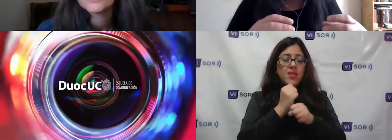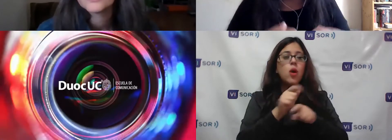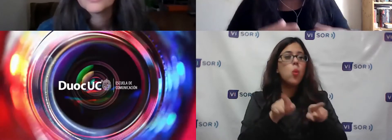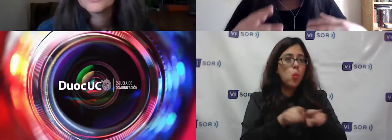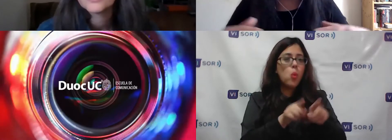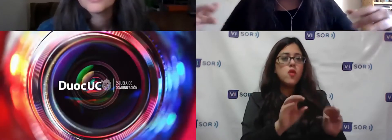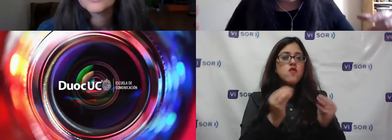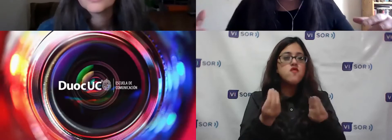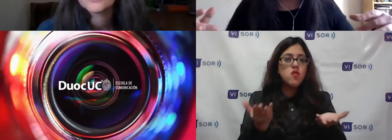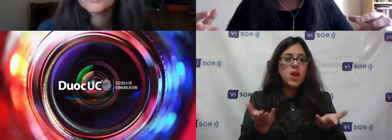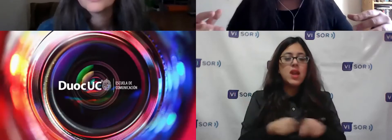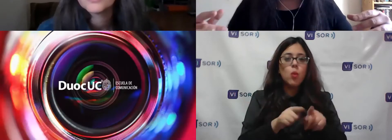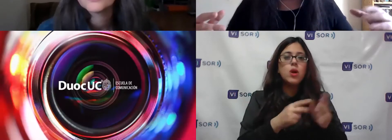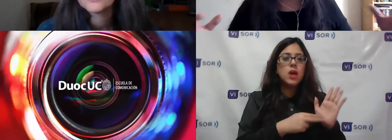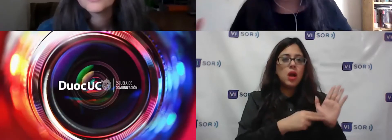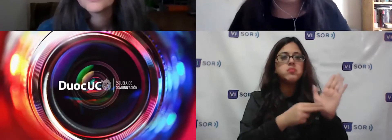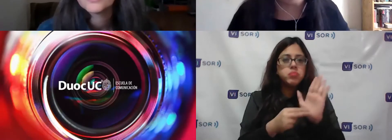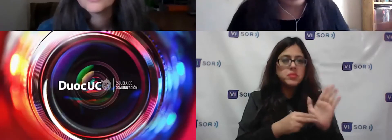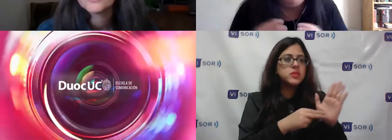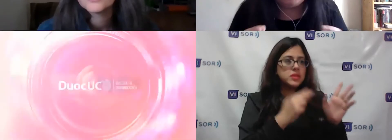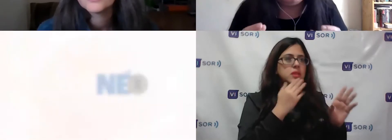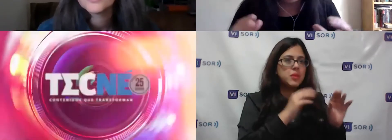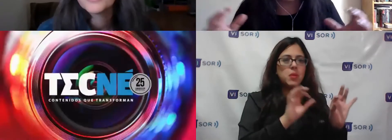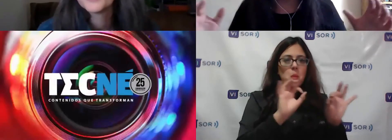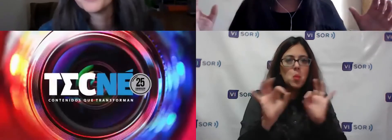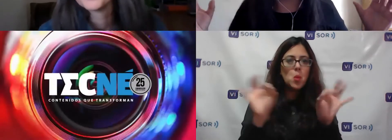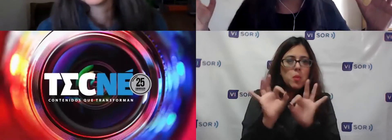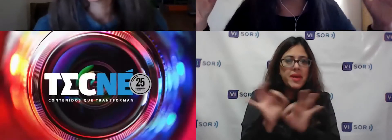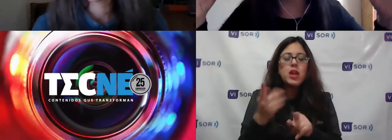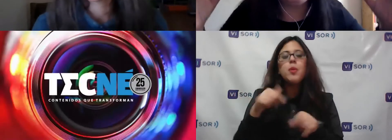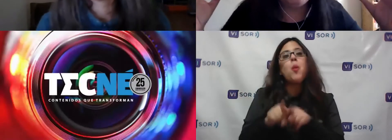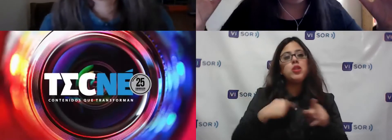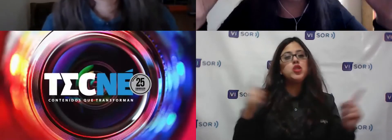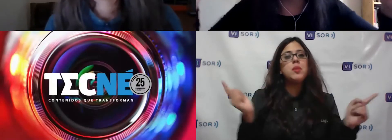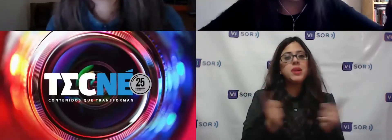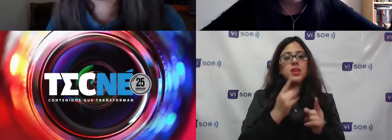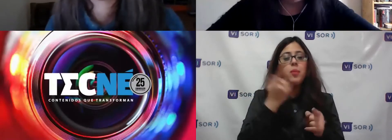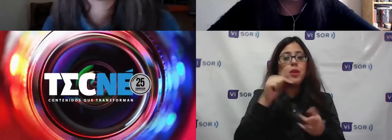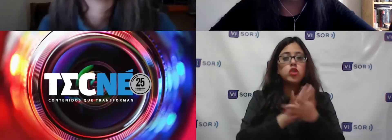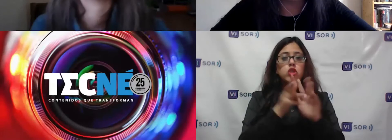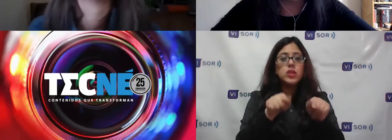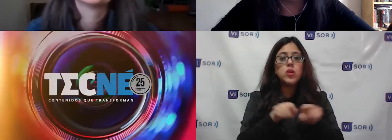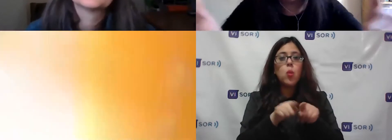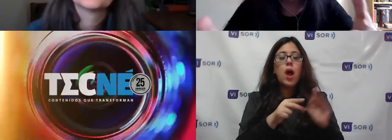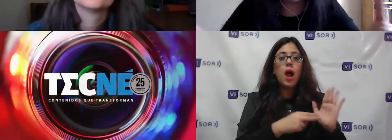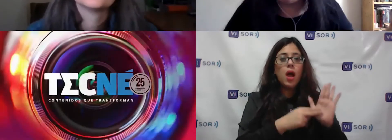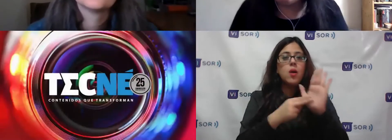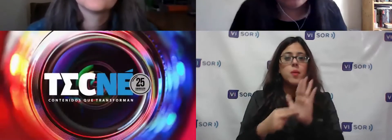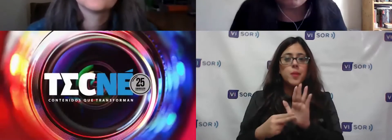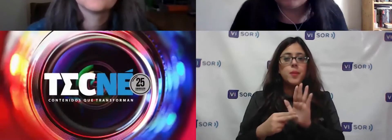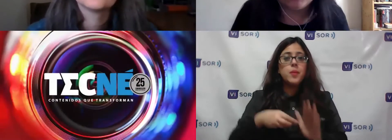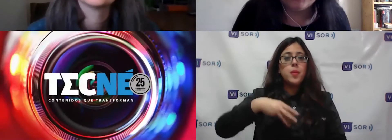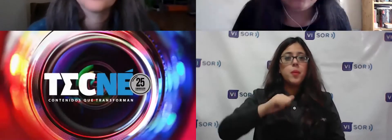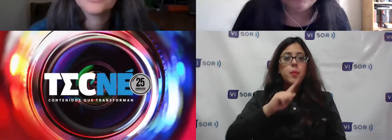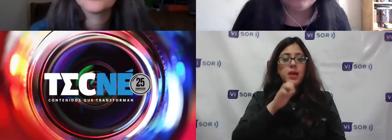empiezan a dar más datos y el enargás todo lo estoy simplificando no se traduce en esta visibilidad maite también lo dicho